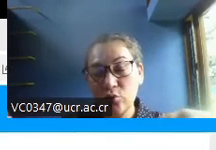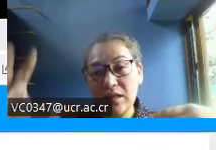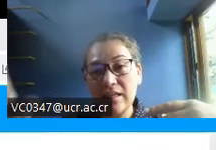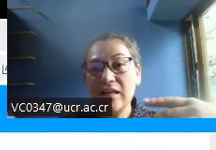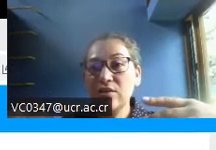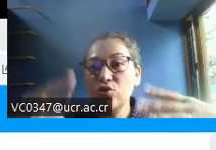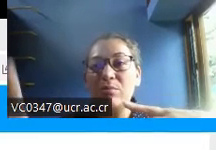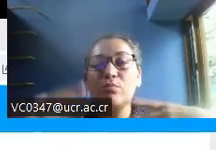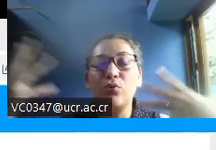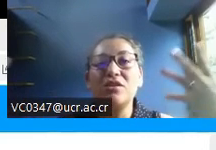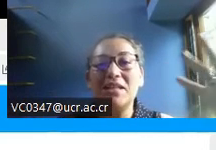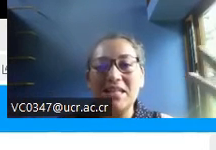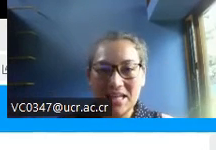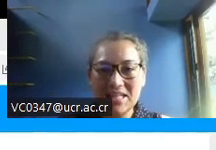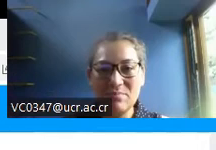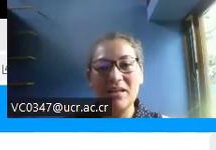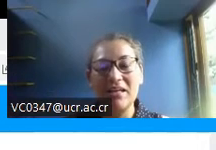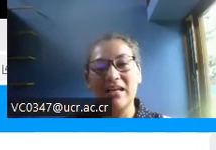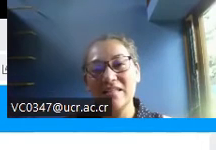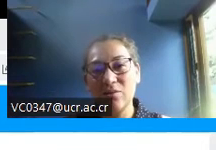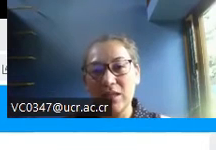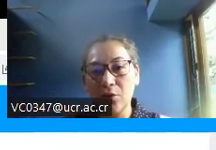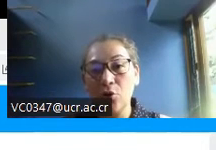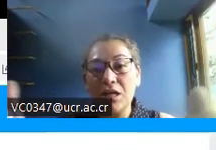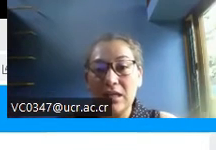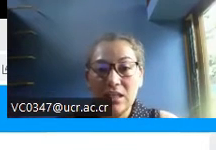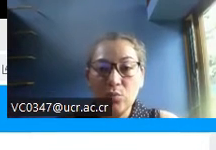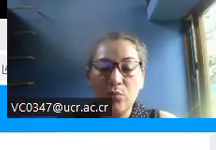voy a hacer esta lluvia de ideas sobre mis posibilidades para crear este